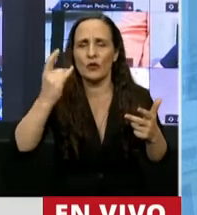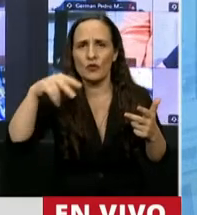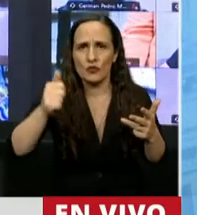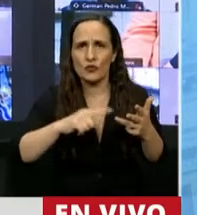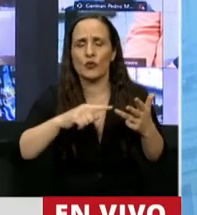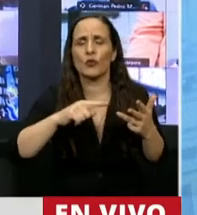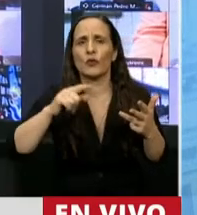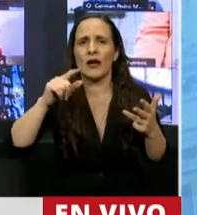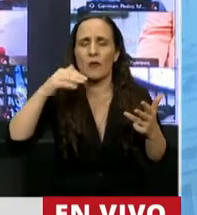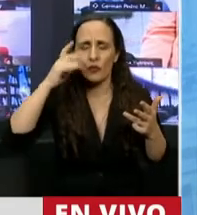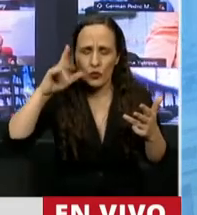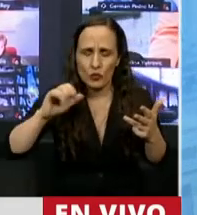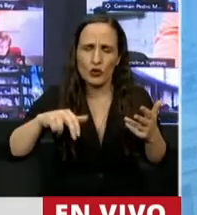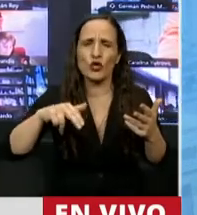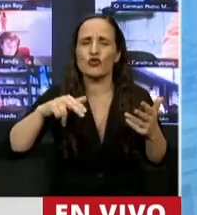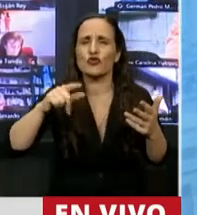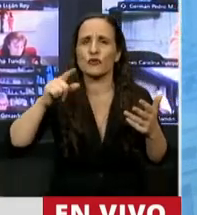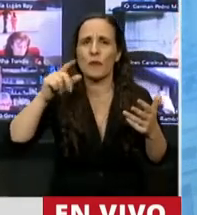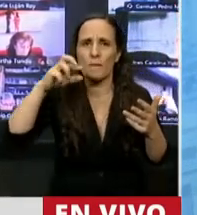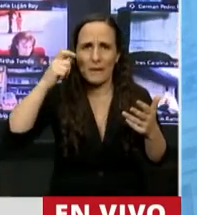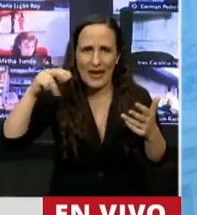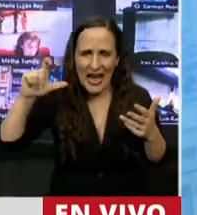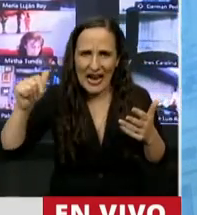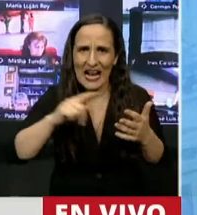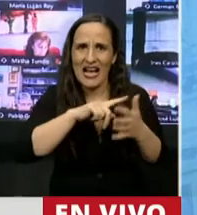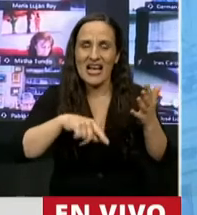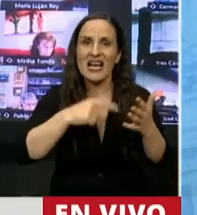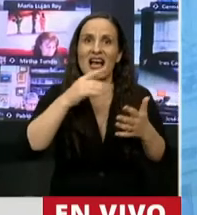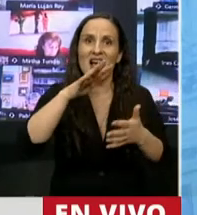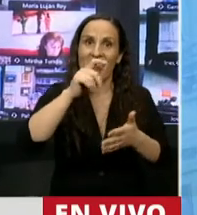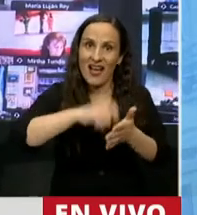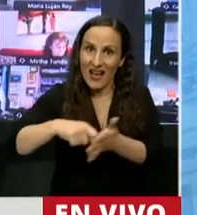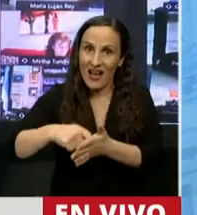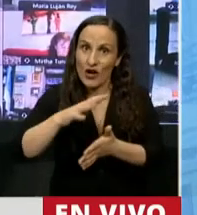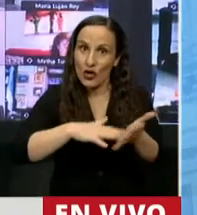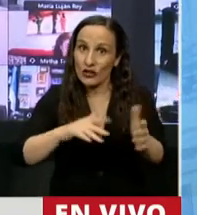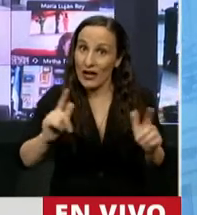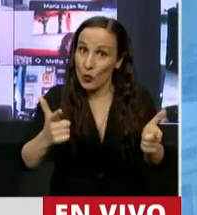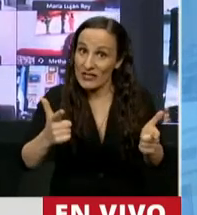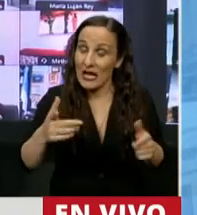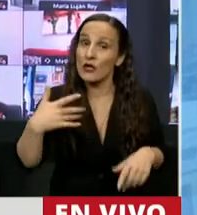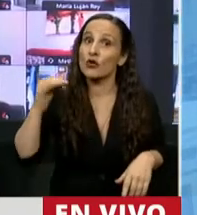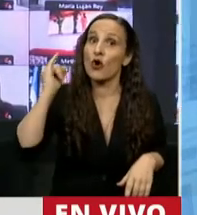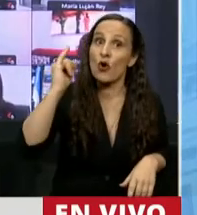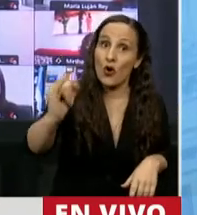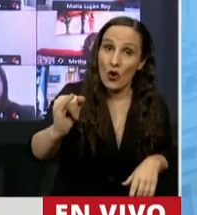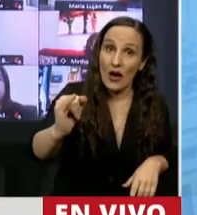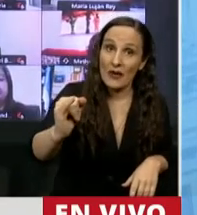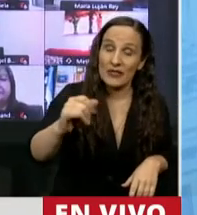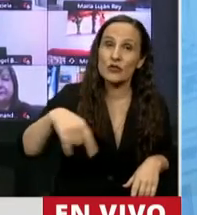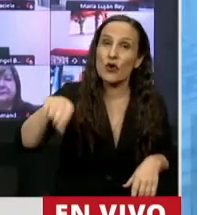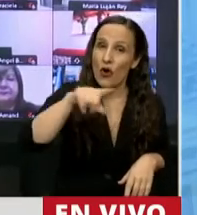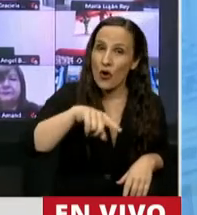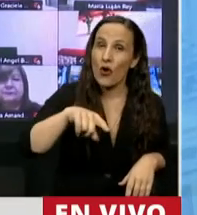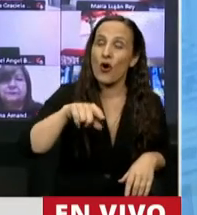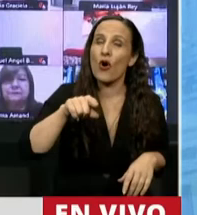Bernaza, Muñoz, Carrizo, Alempleado y Penaca. Si esa nota no está, yo les quiero anticipar que están